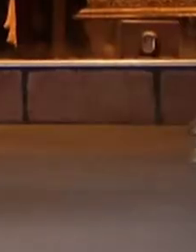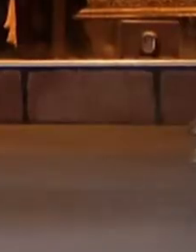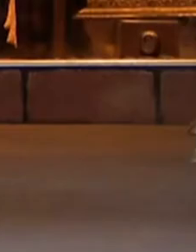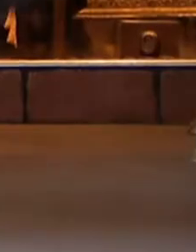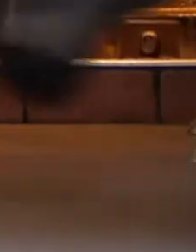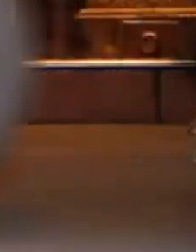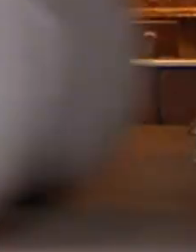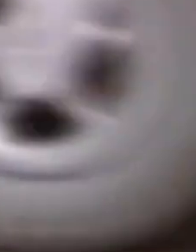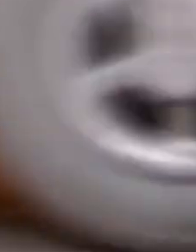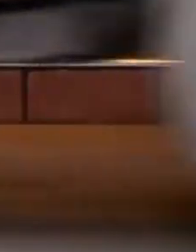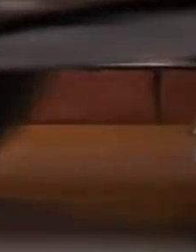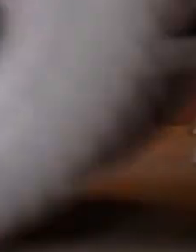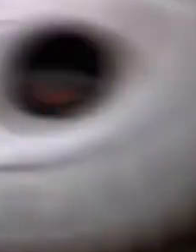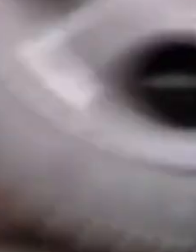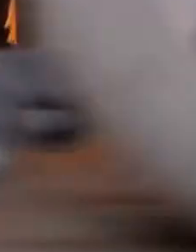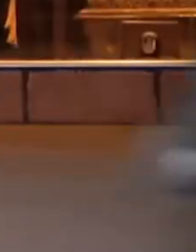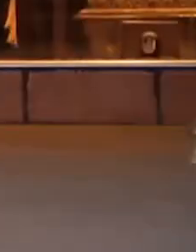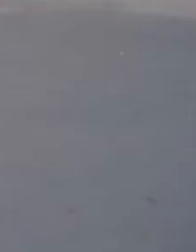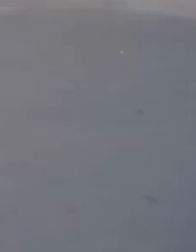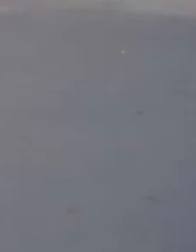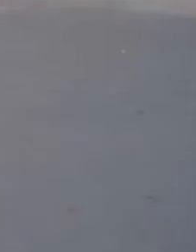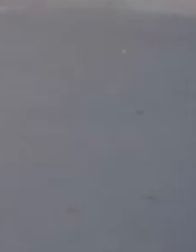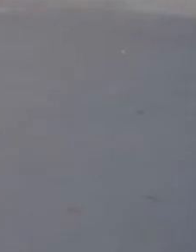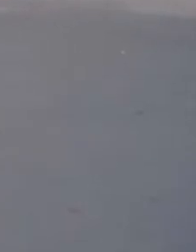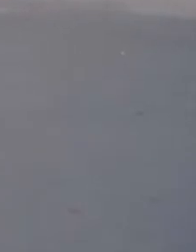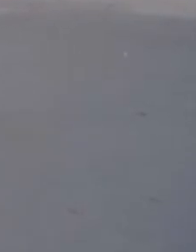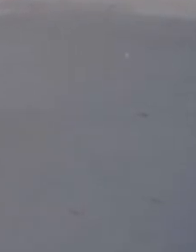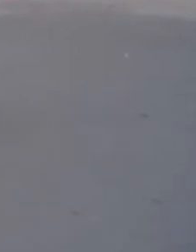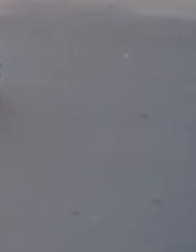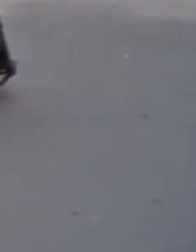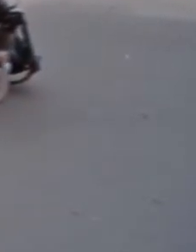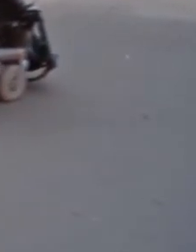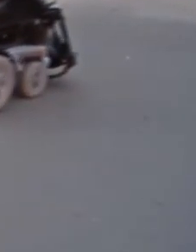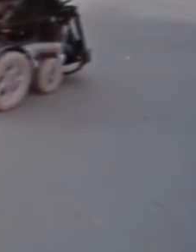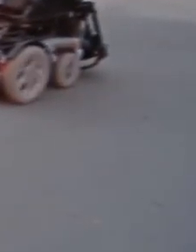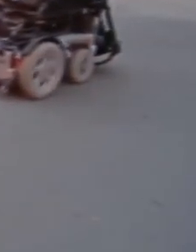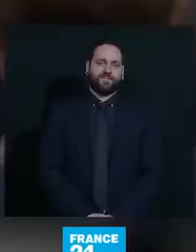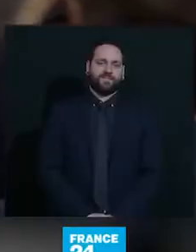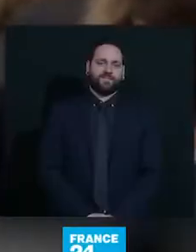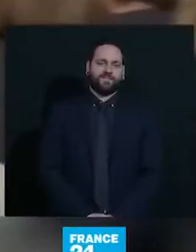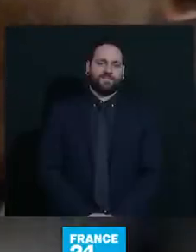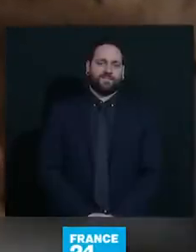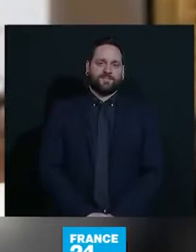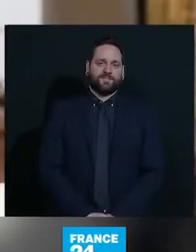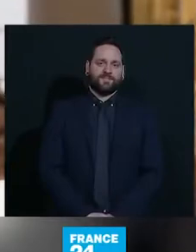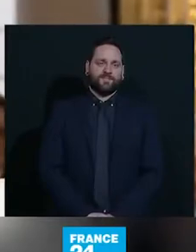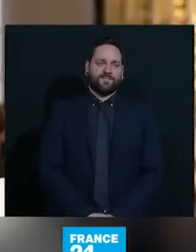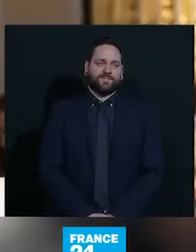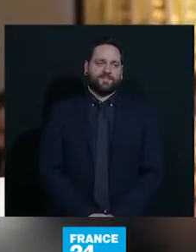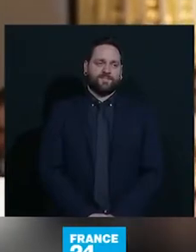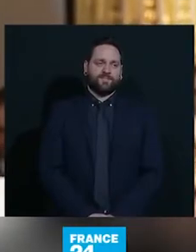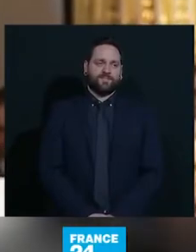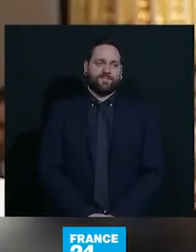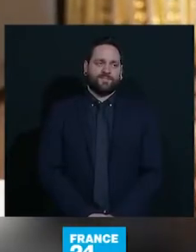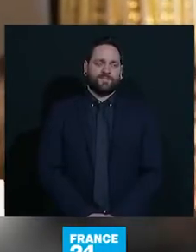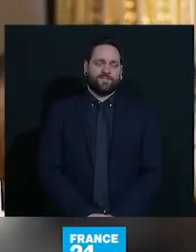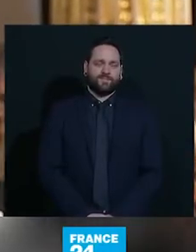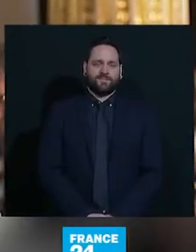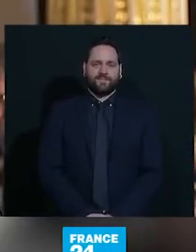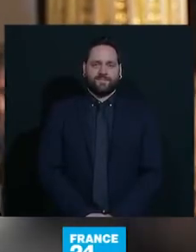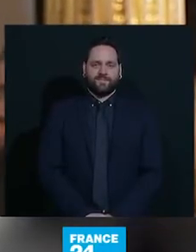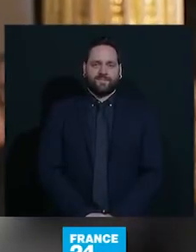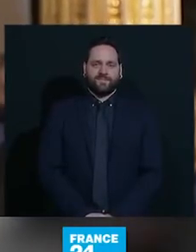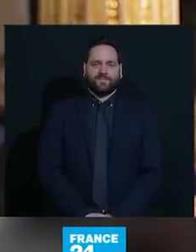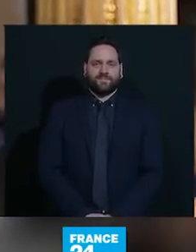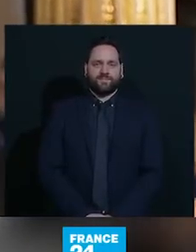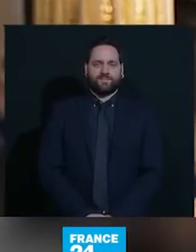la igualdad de derechos y oportunidades así como la participación de este sector de la población en la ceremonia realizada en el palacio del